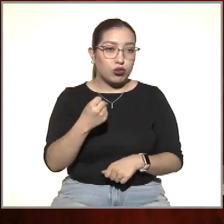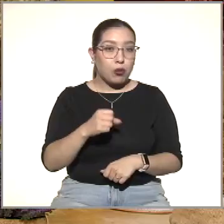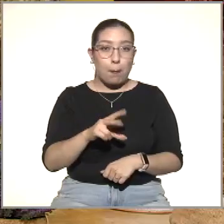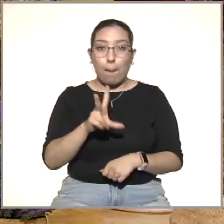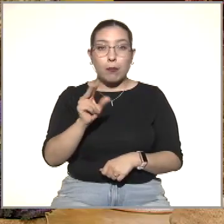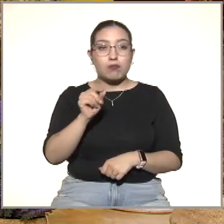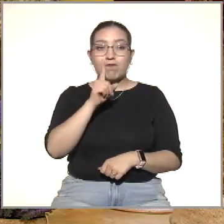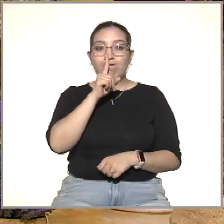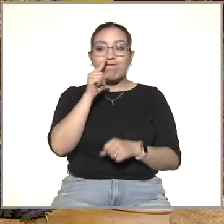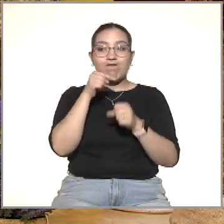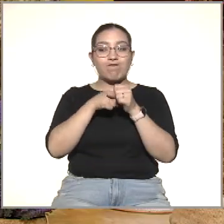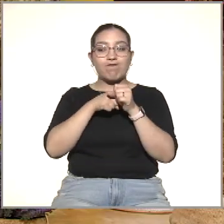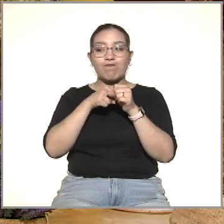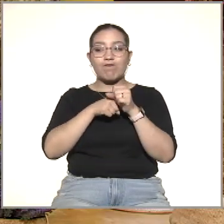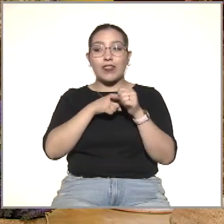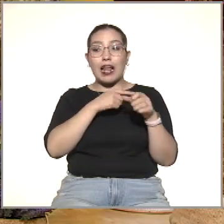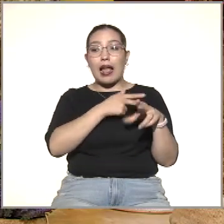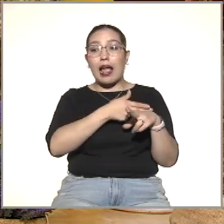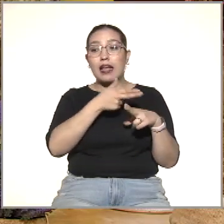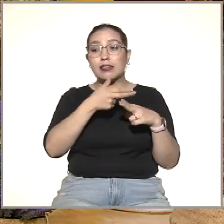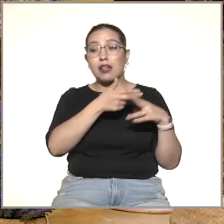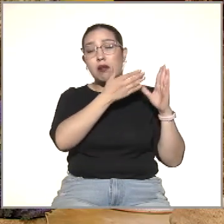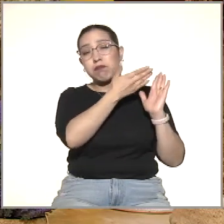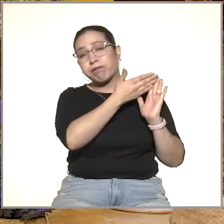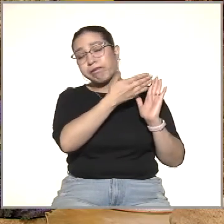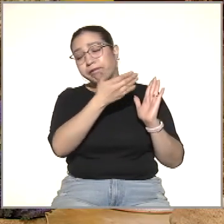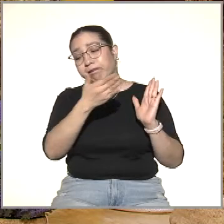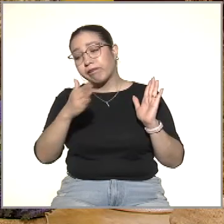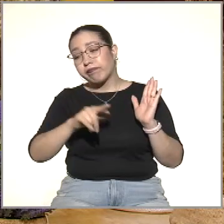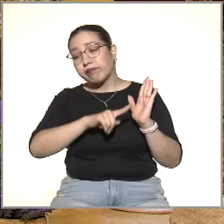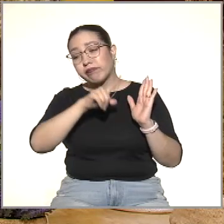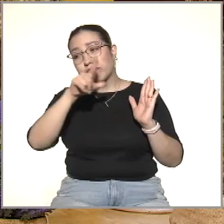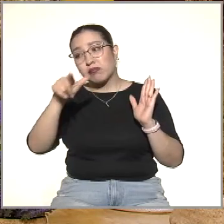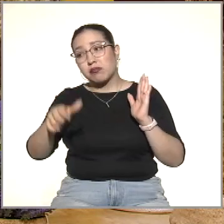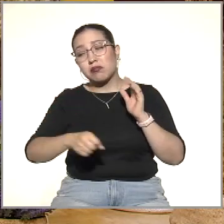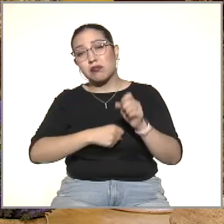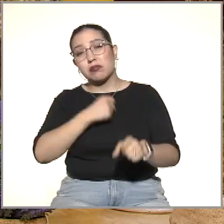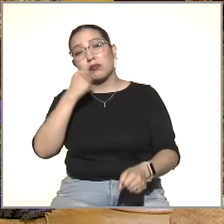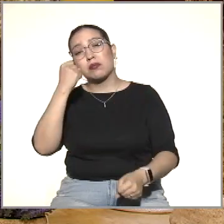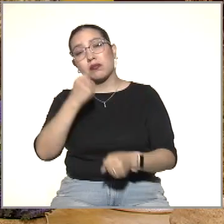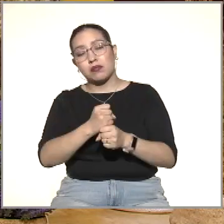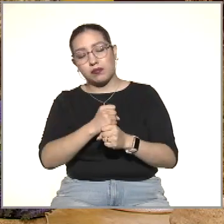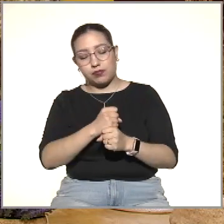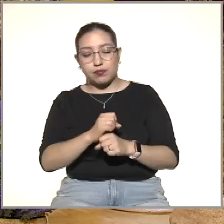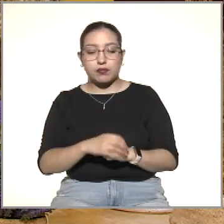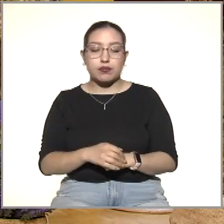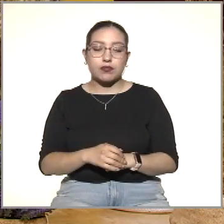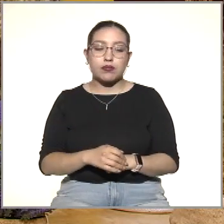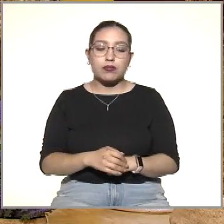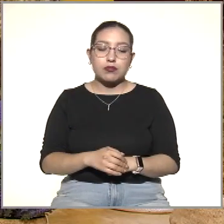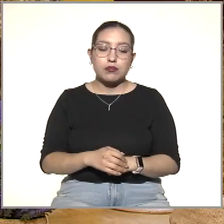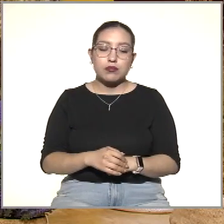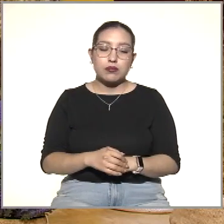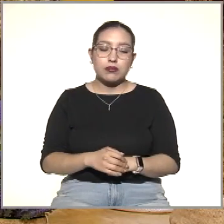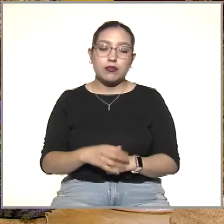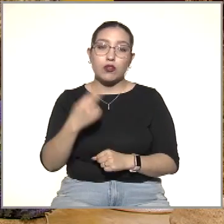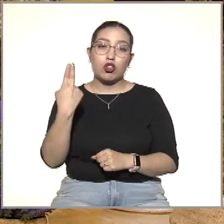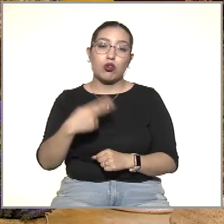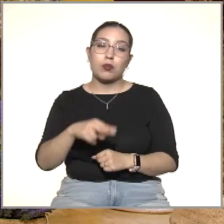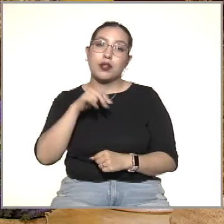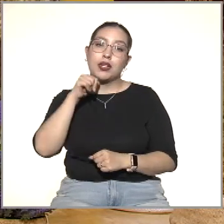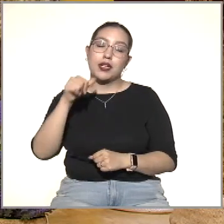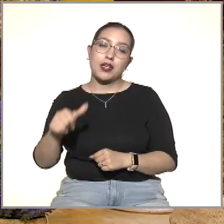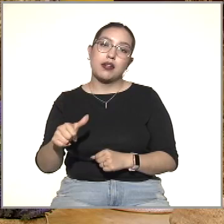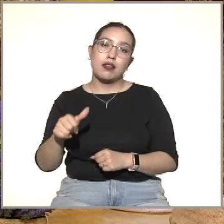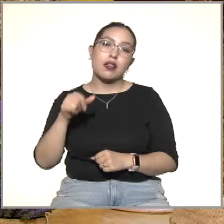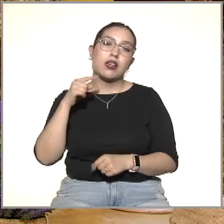muchísimos años que ocurrió, en muchísimos casos. El innombrable es el padre que abandonó, que en México